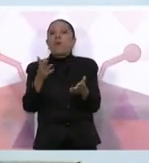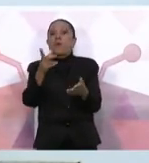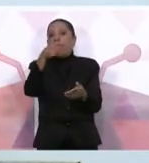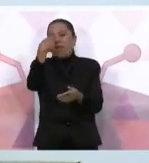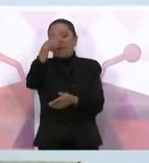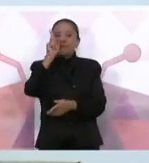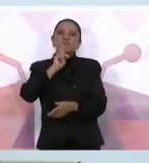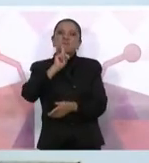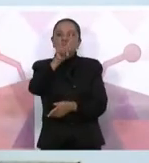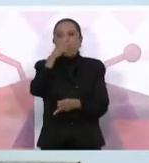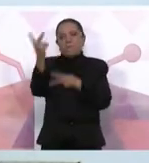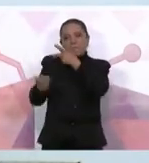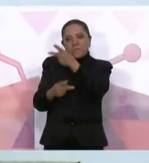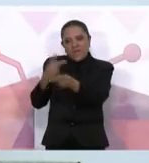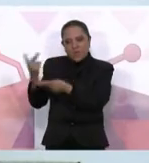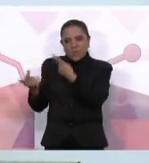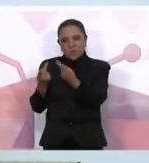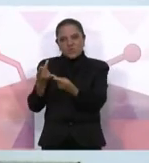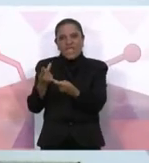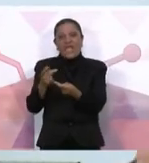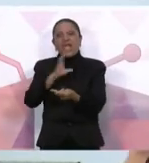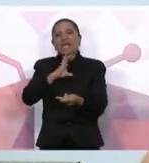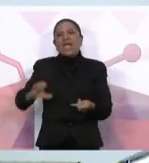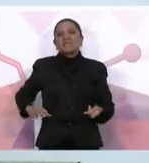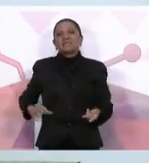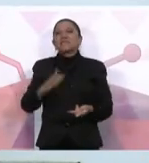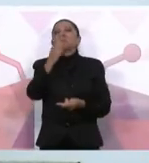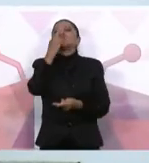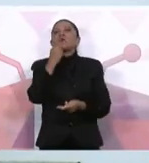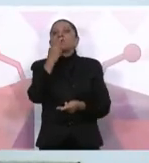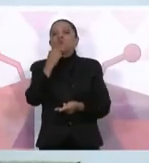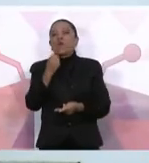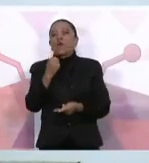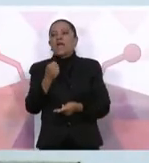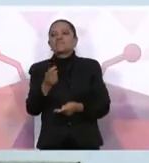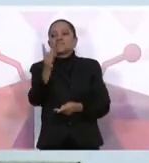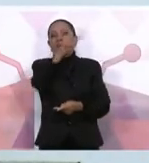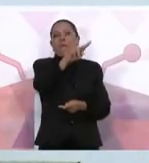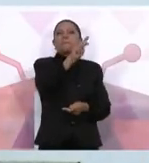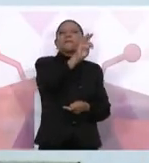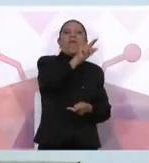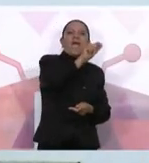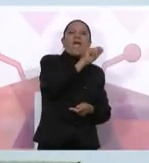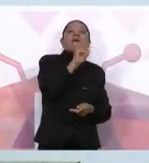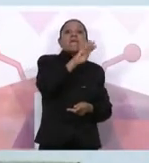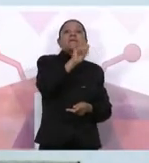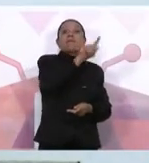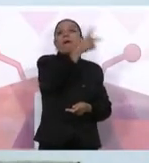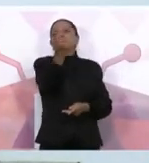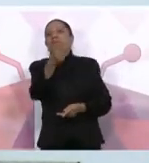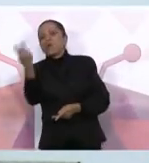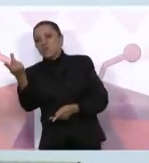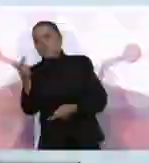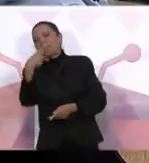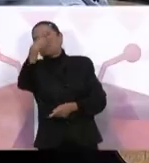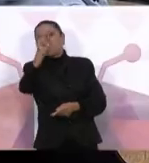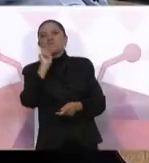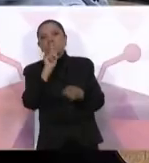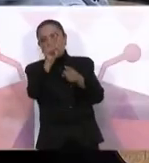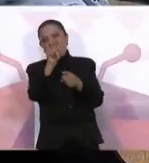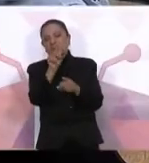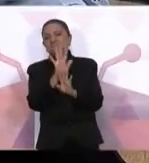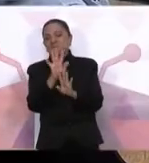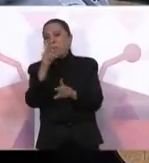candidato mario rojas a él le va a preguntar el candidato alejandro verá entonces candidato del partido humanista preguntarle en las